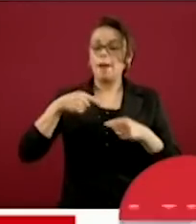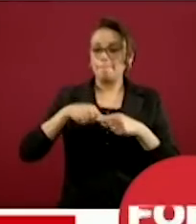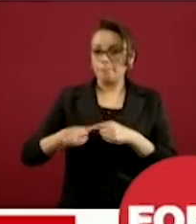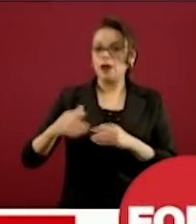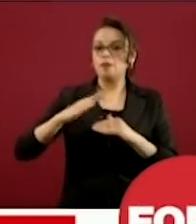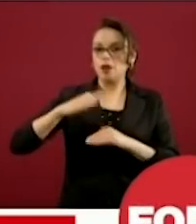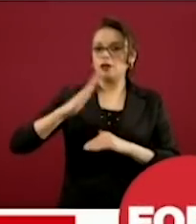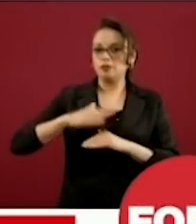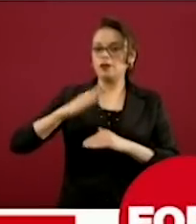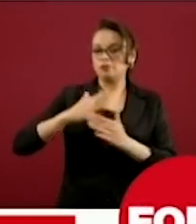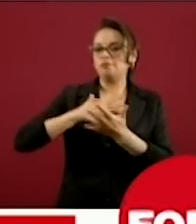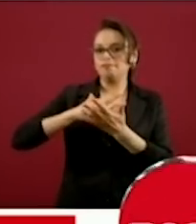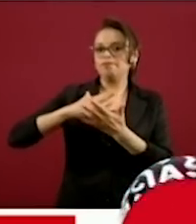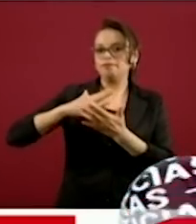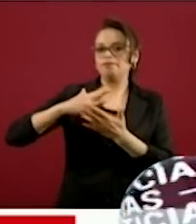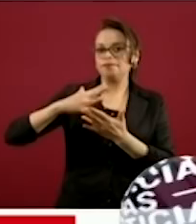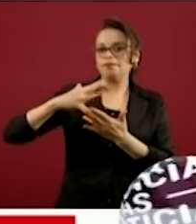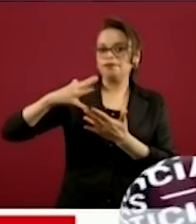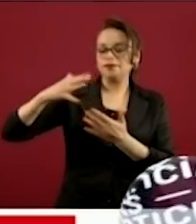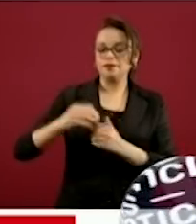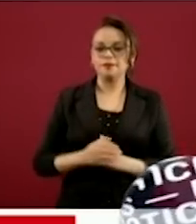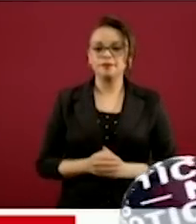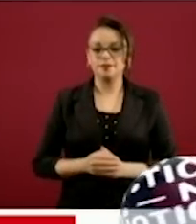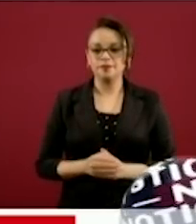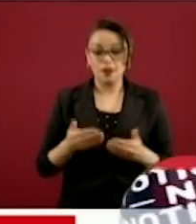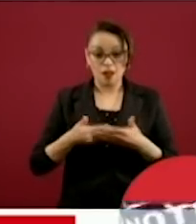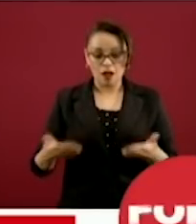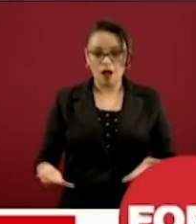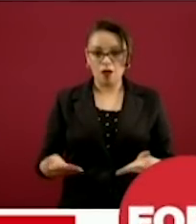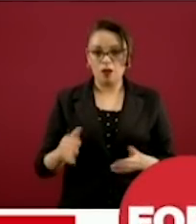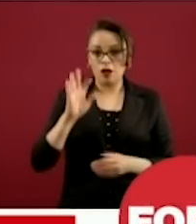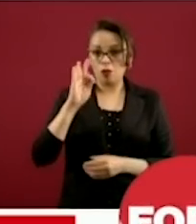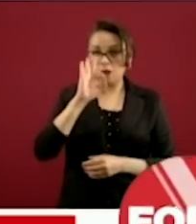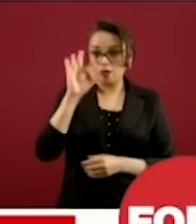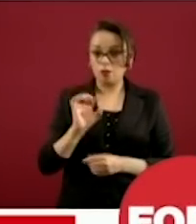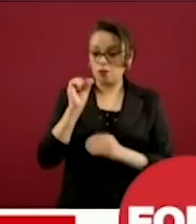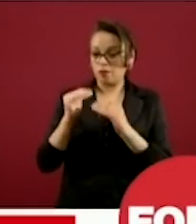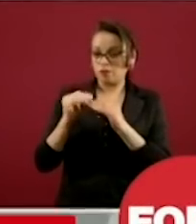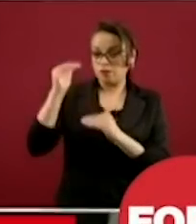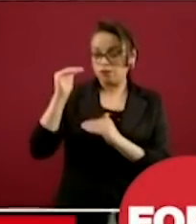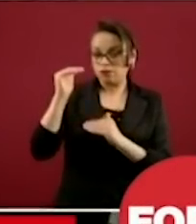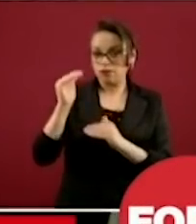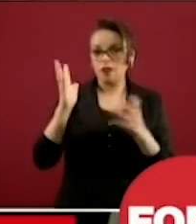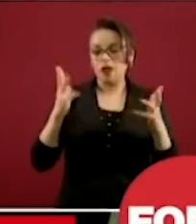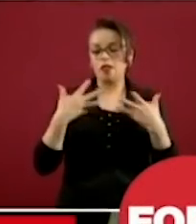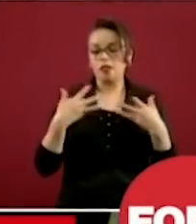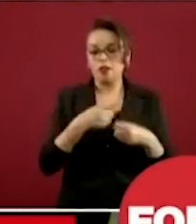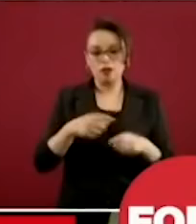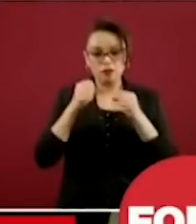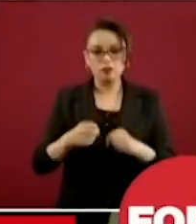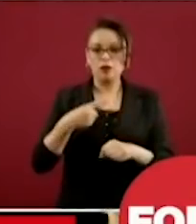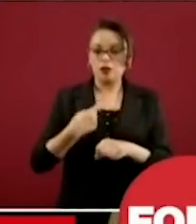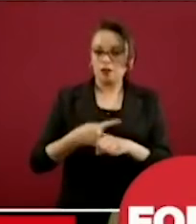incremento. De hecho, el día de hoy ya superó el 40% de la carga de enfermedad en